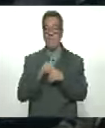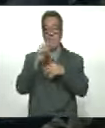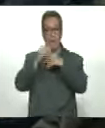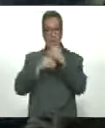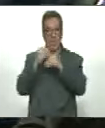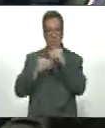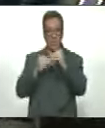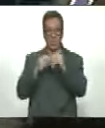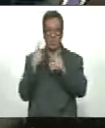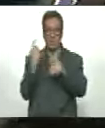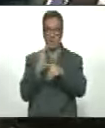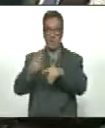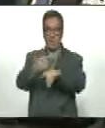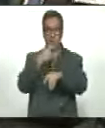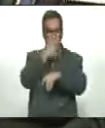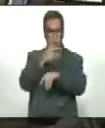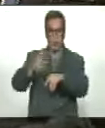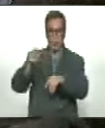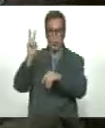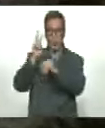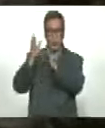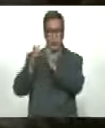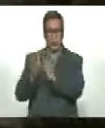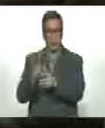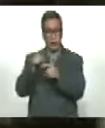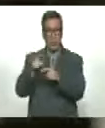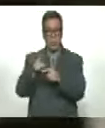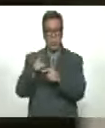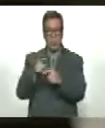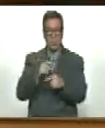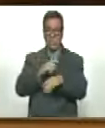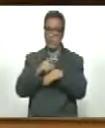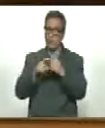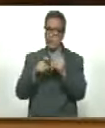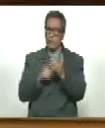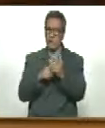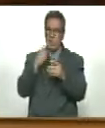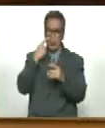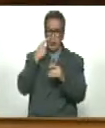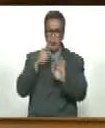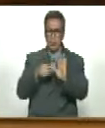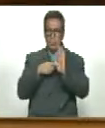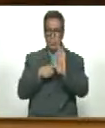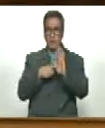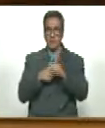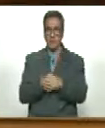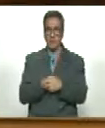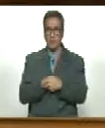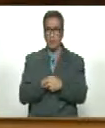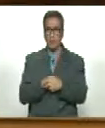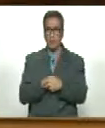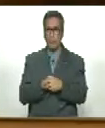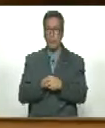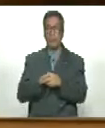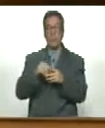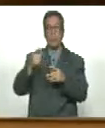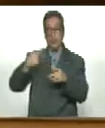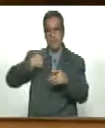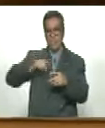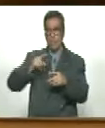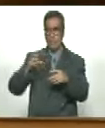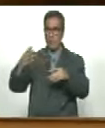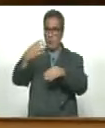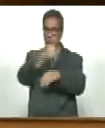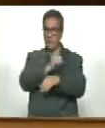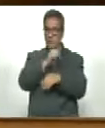cerniéndose sobre la población de Venezuela, es absolutamente evidente que hemos logrado